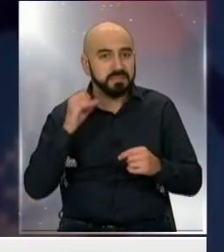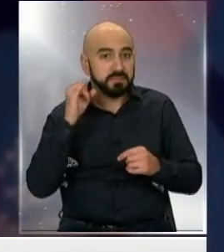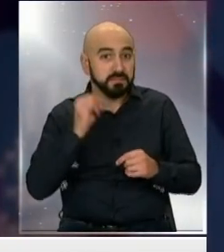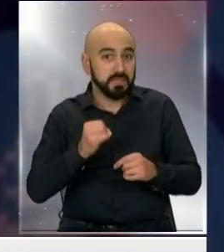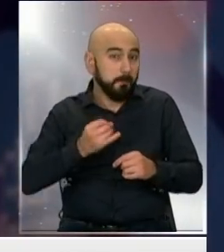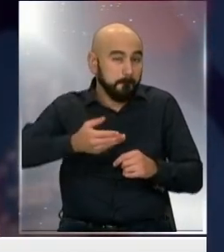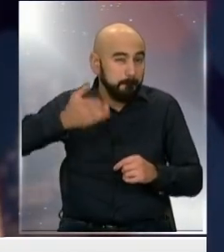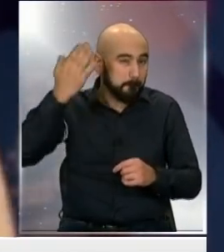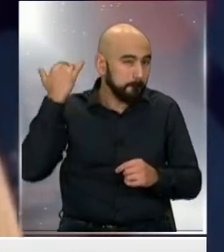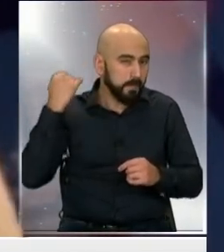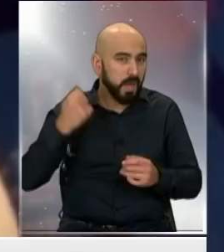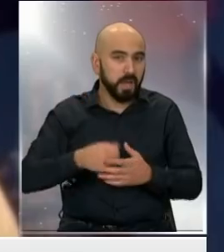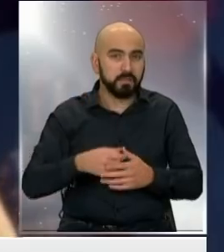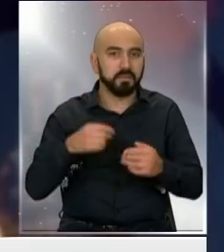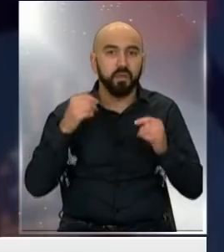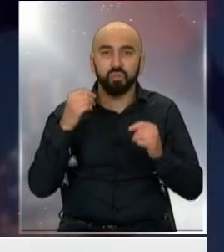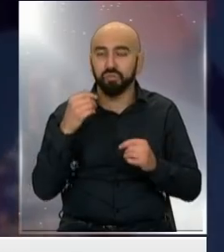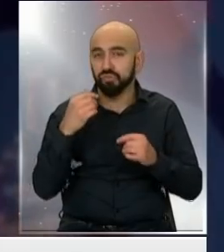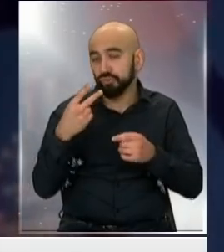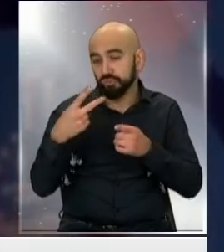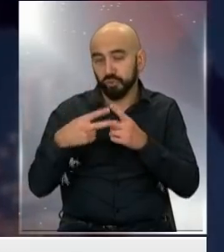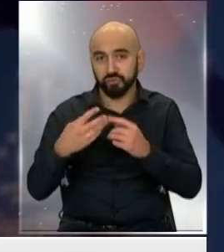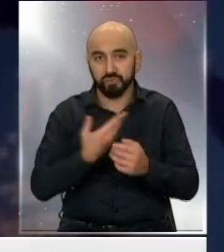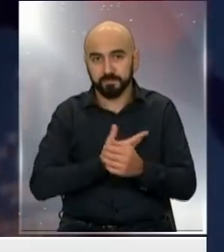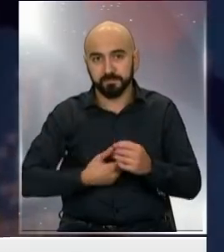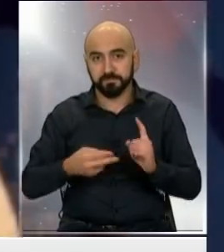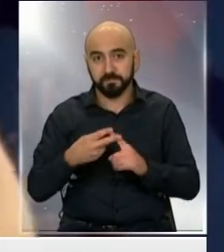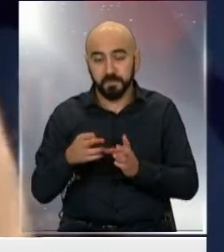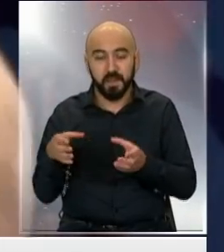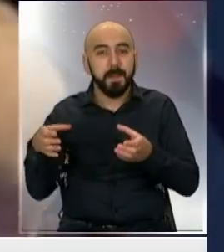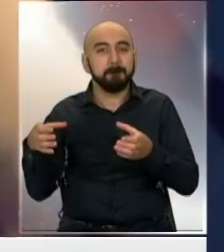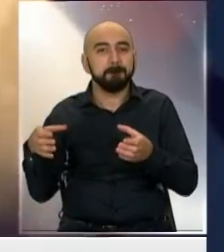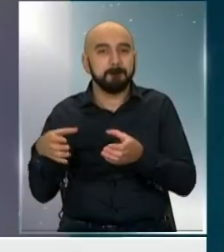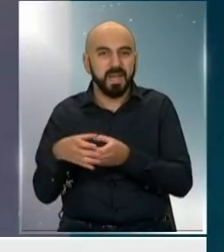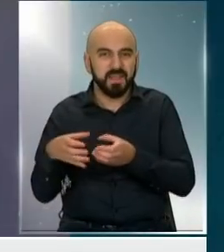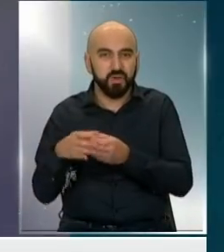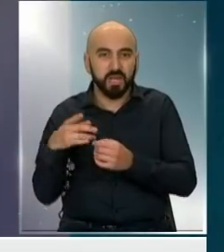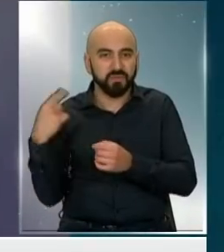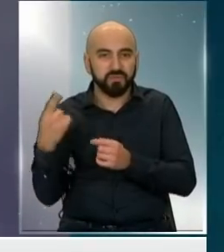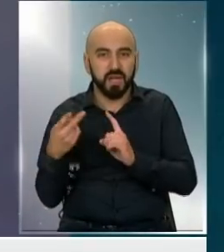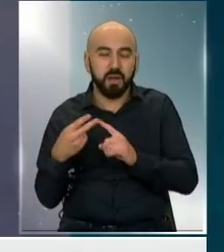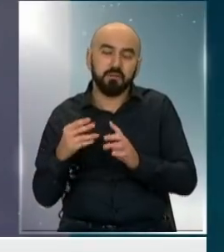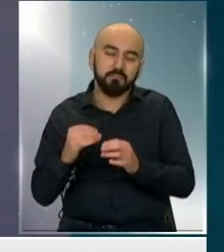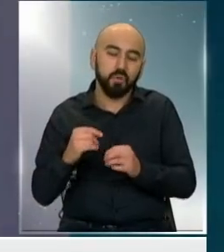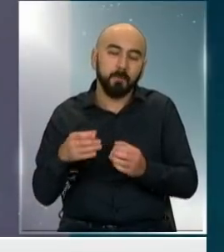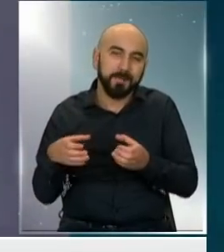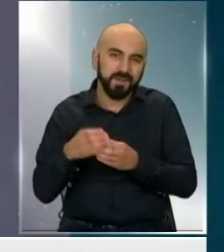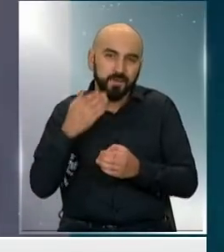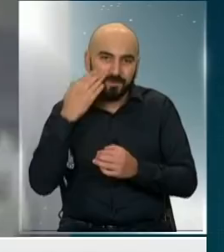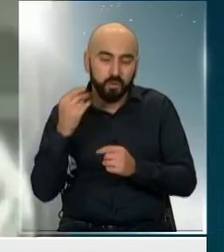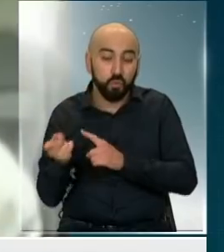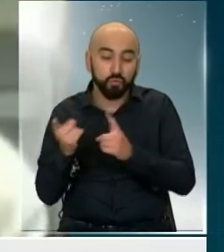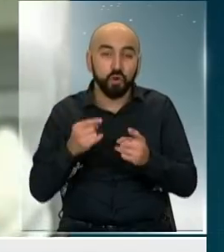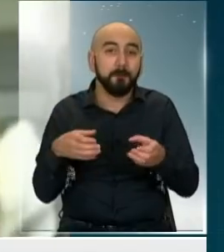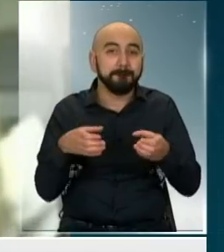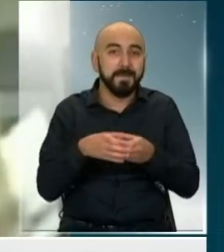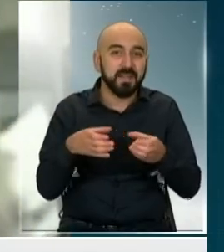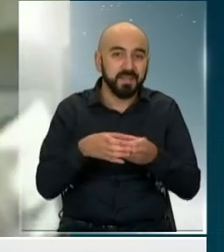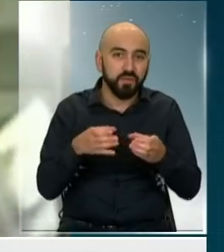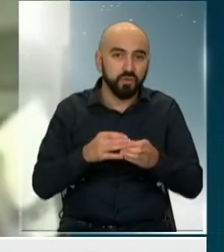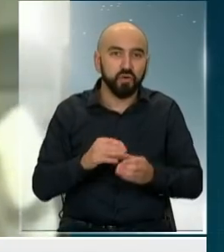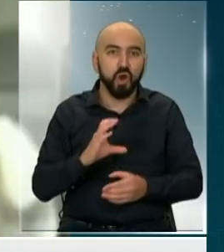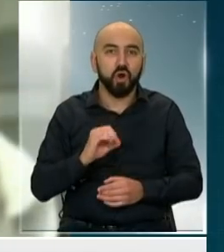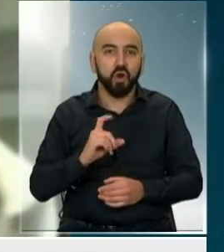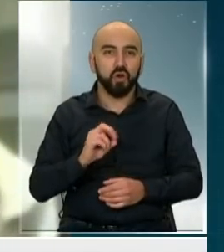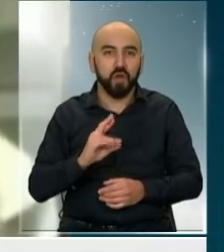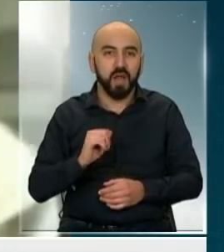dominada por dos formaciones, el Partido Nacional o el Partido Blanco y el Partido Colorado. Pues bien, Tabaré Vázquez con